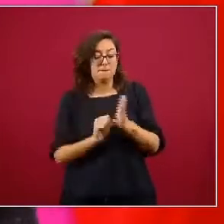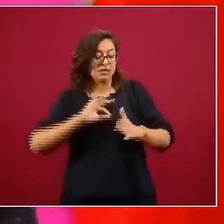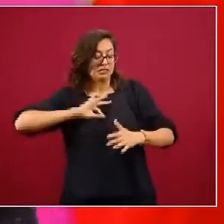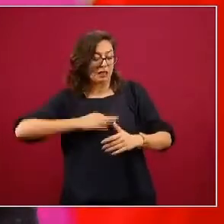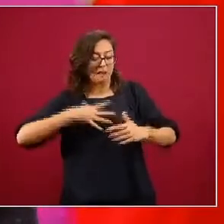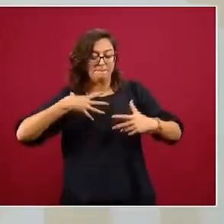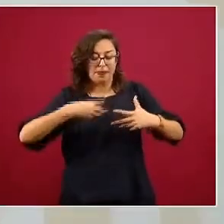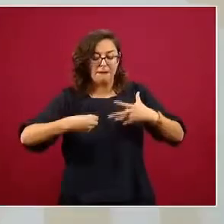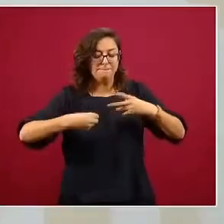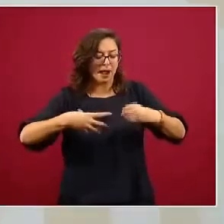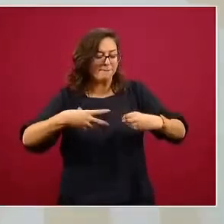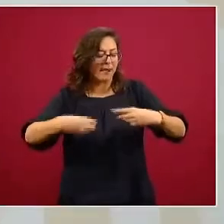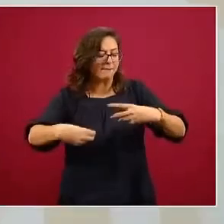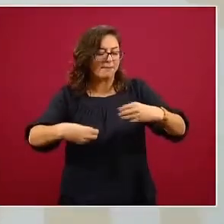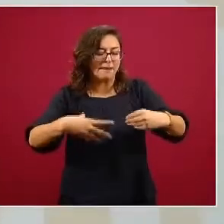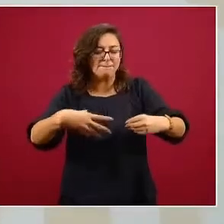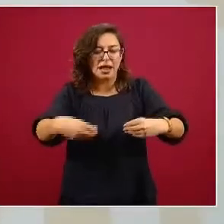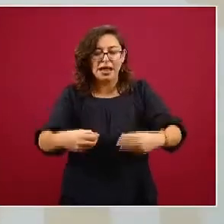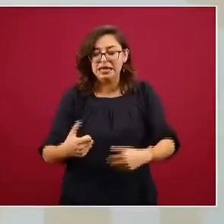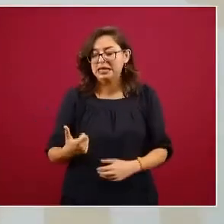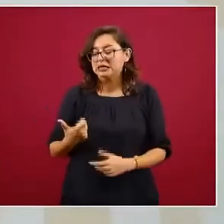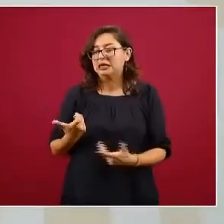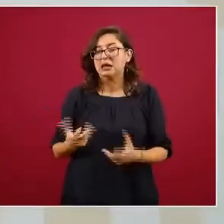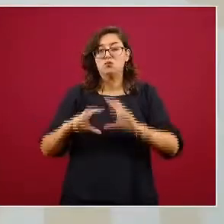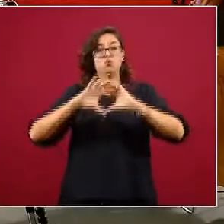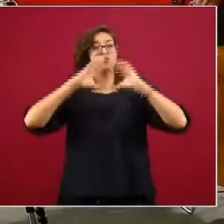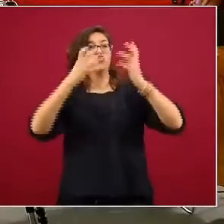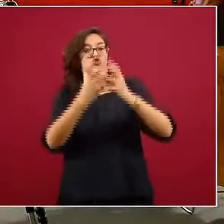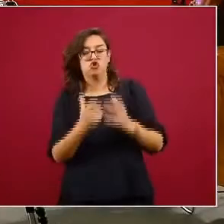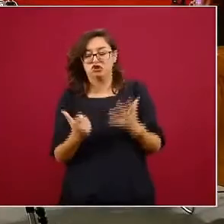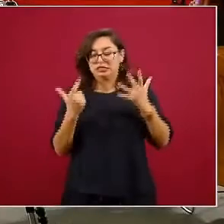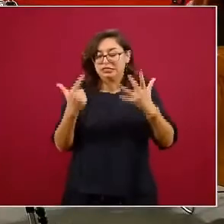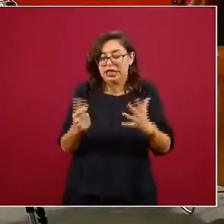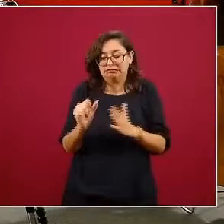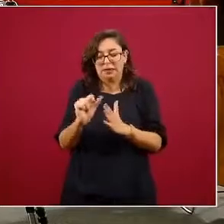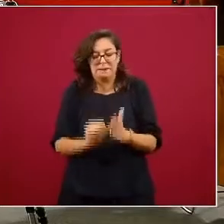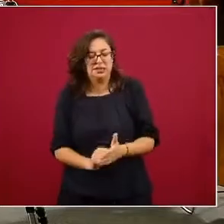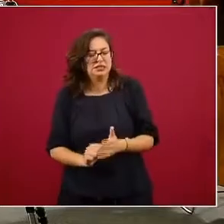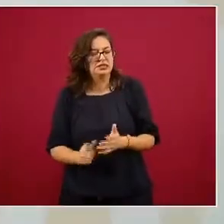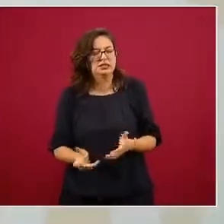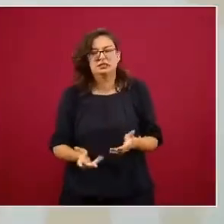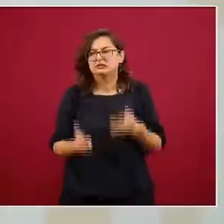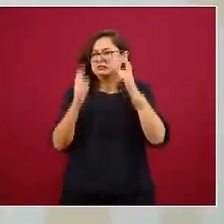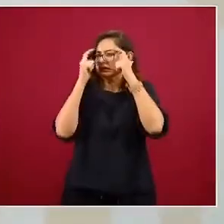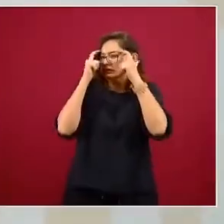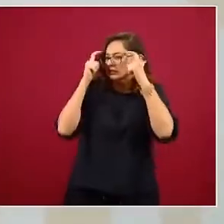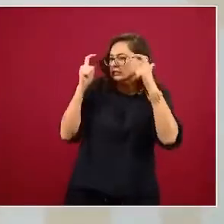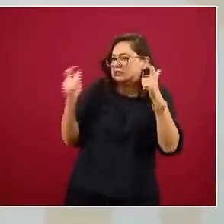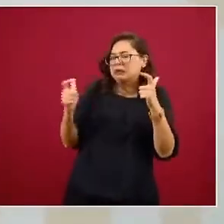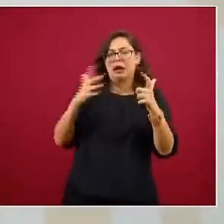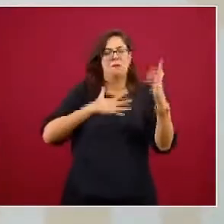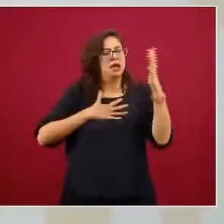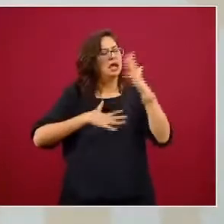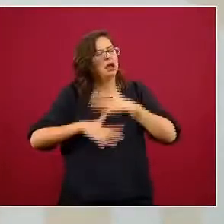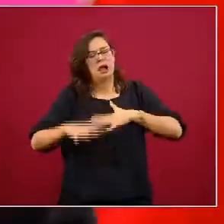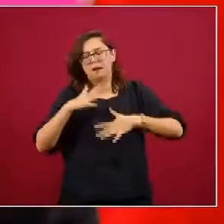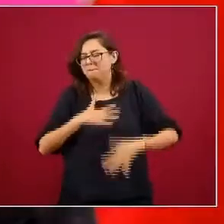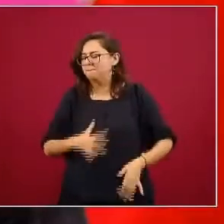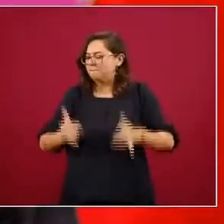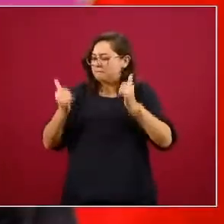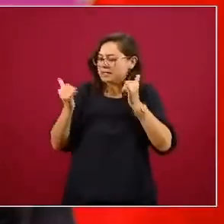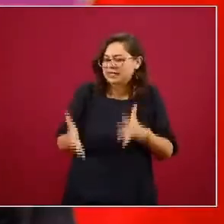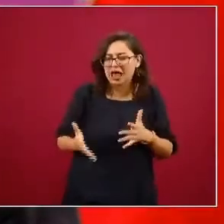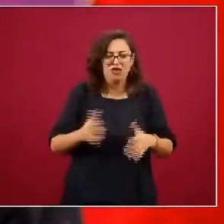y ya de 7 meses de epidemia en el mundo, con esta tensión entre la realidad social y económica